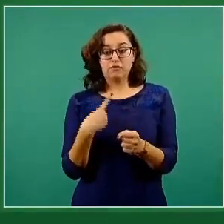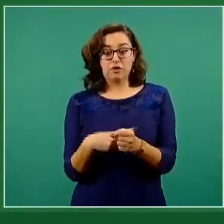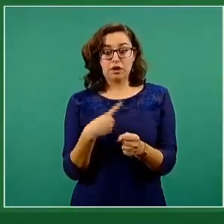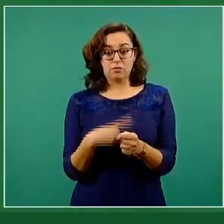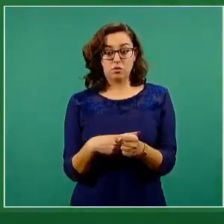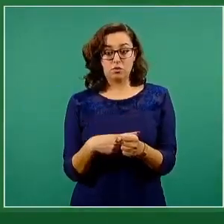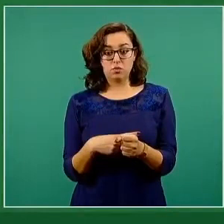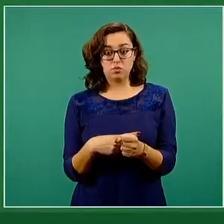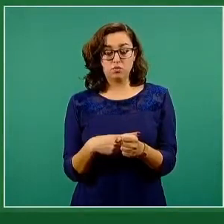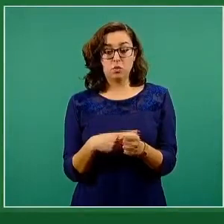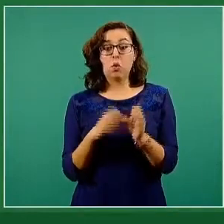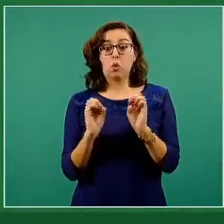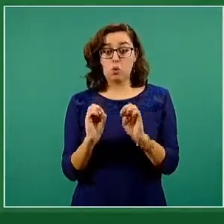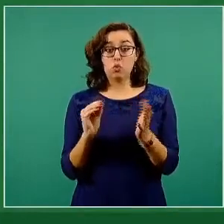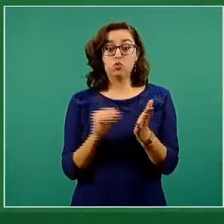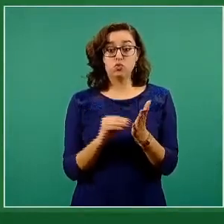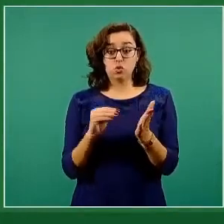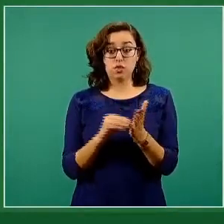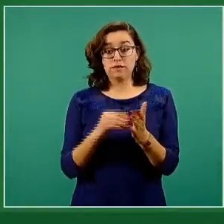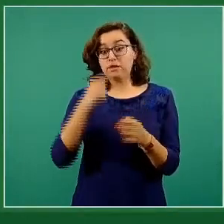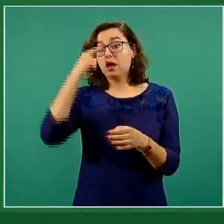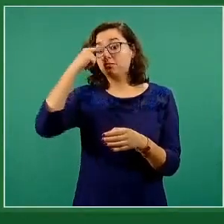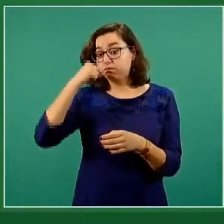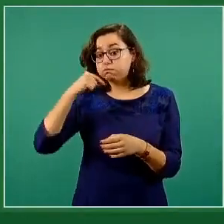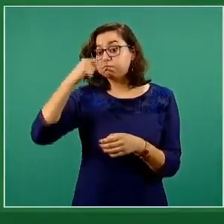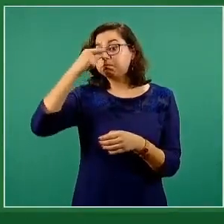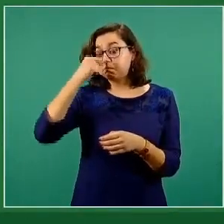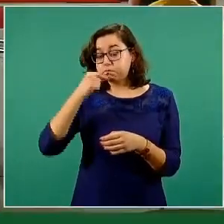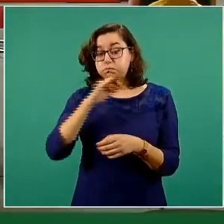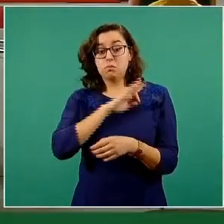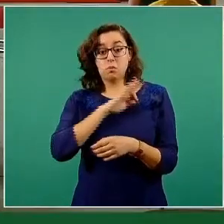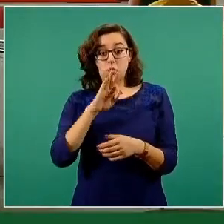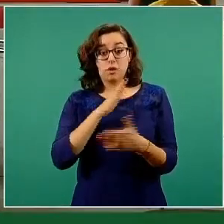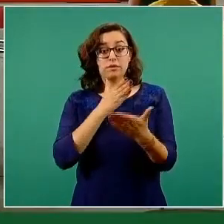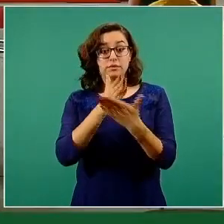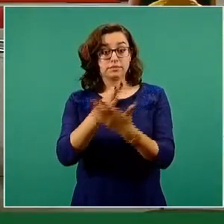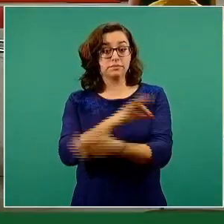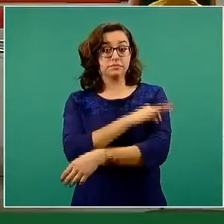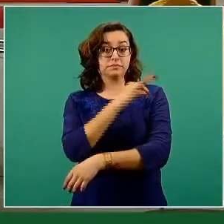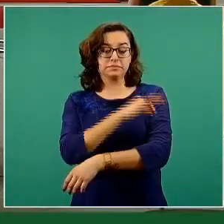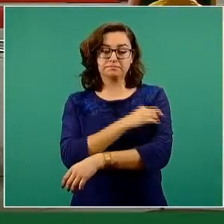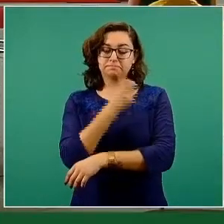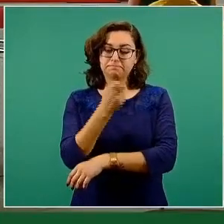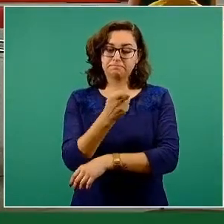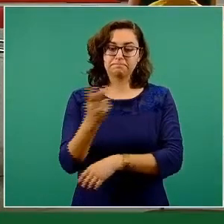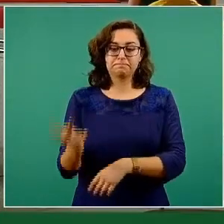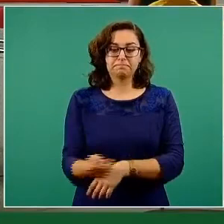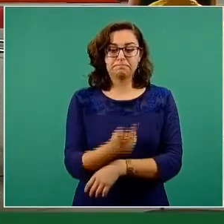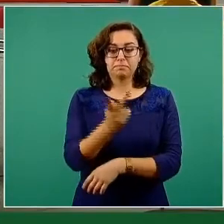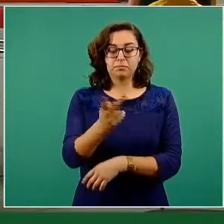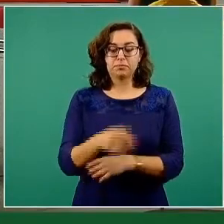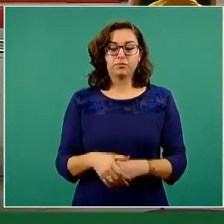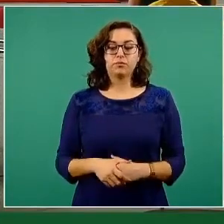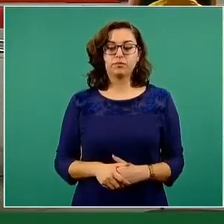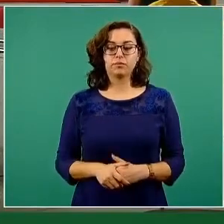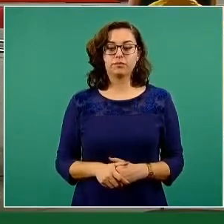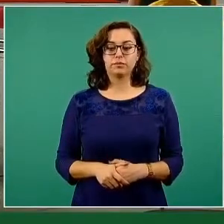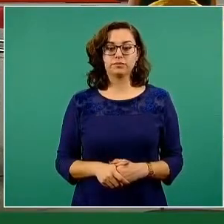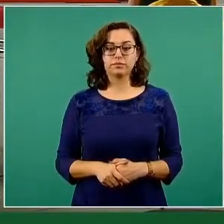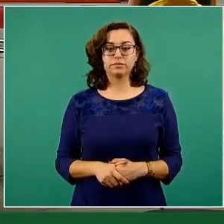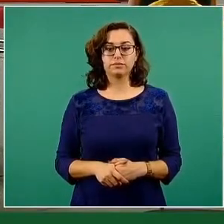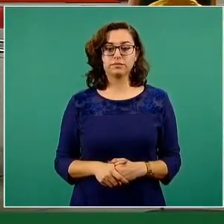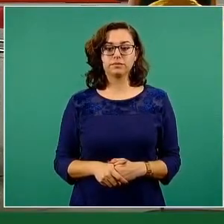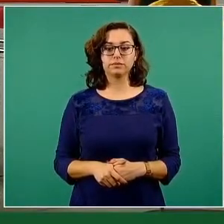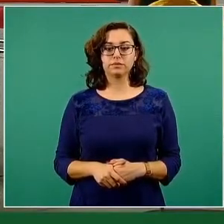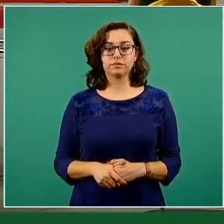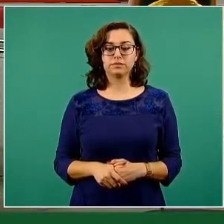aunque tengan gripa o un resfriado. Esa sería mi pregunta. Muchas gracias. ¿Lo